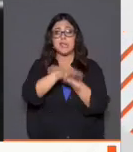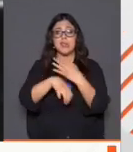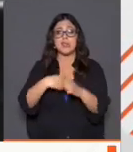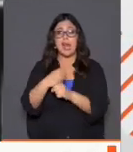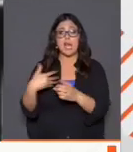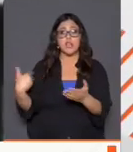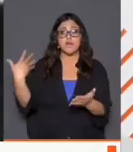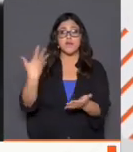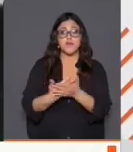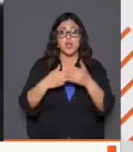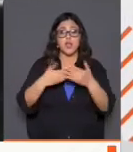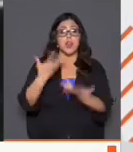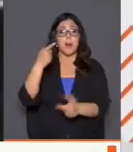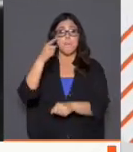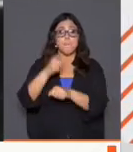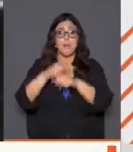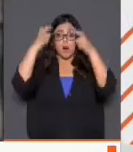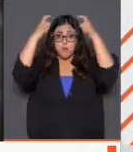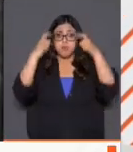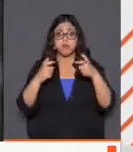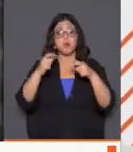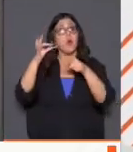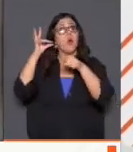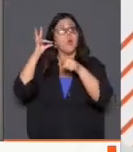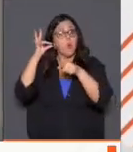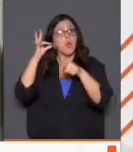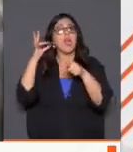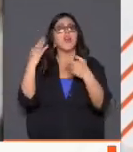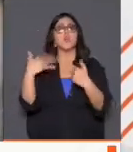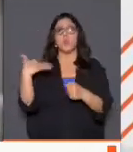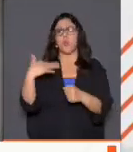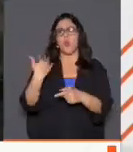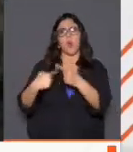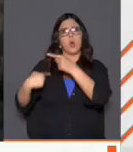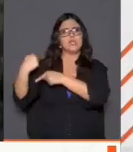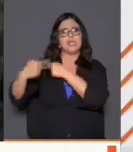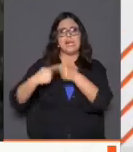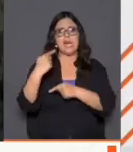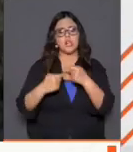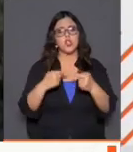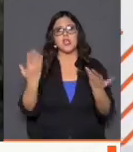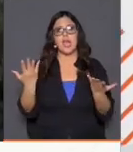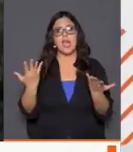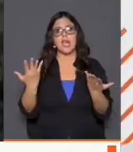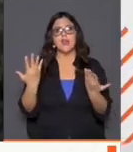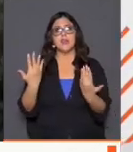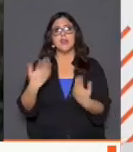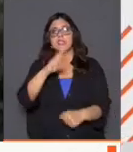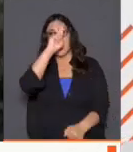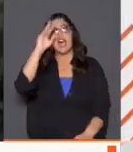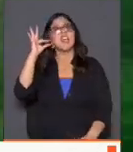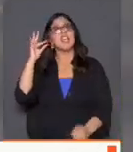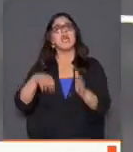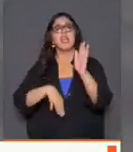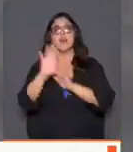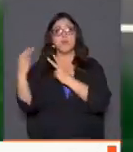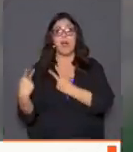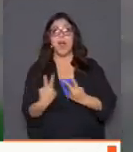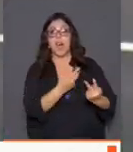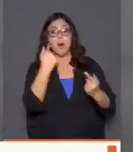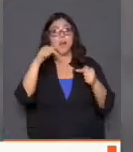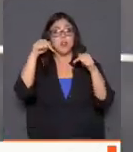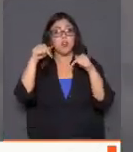la corona la Reina Isabel II pasó a la historia entre muchas cosas por ser una de las Monarcas que más viajó pero Hoy